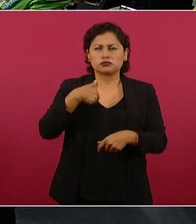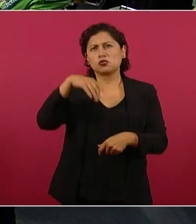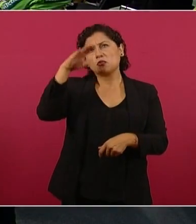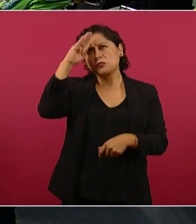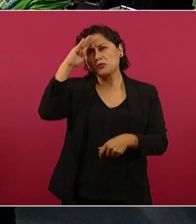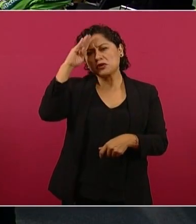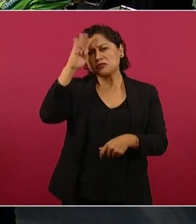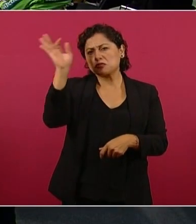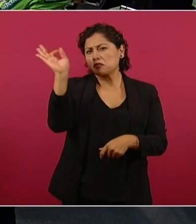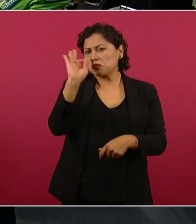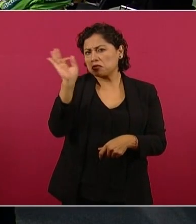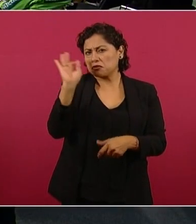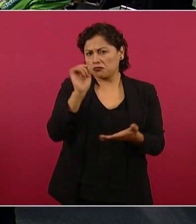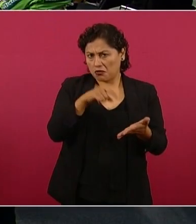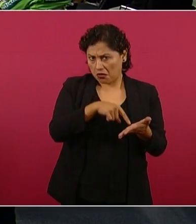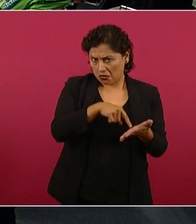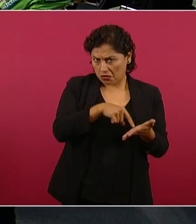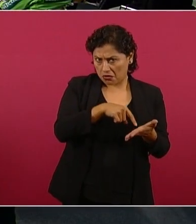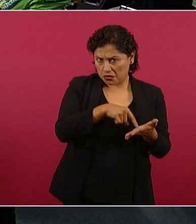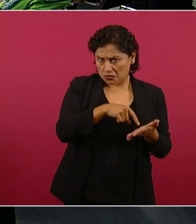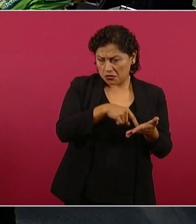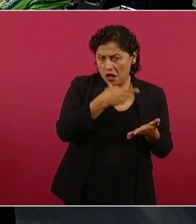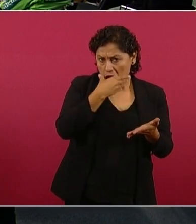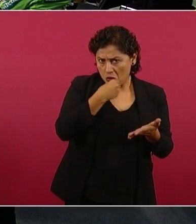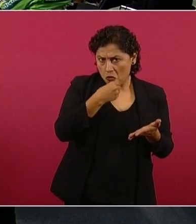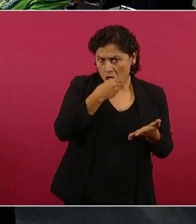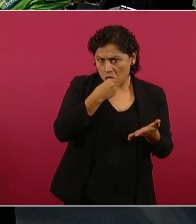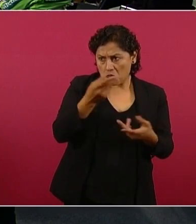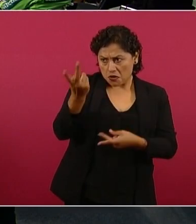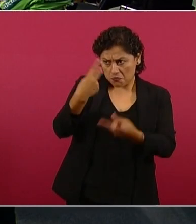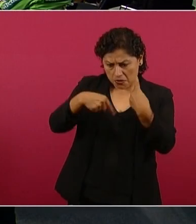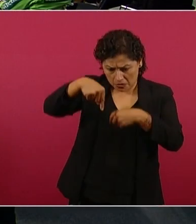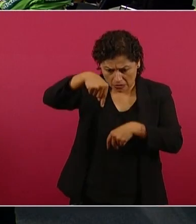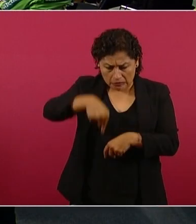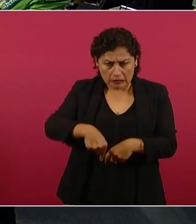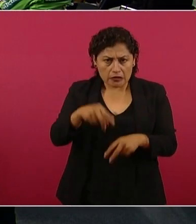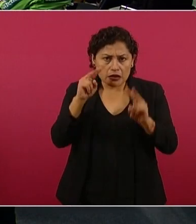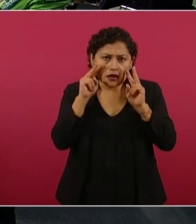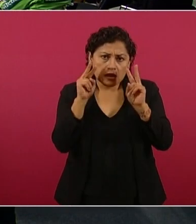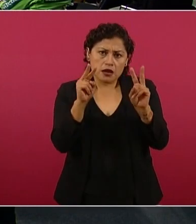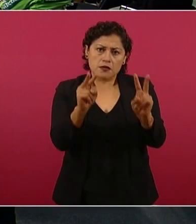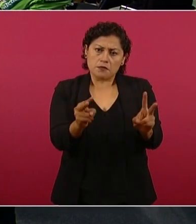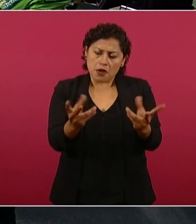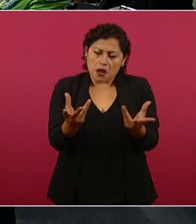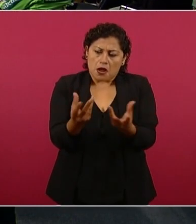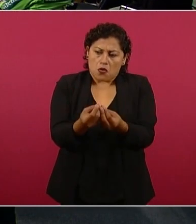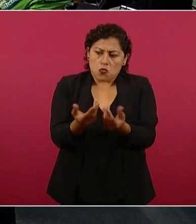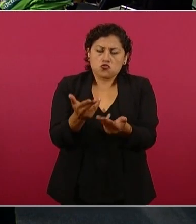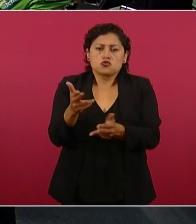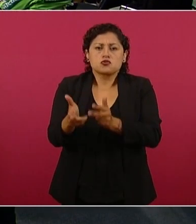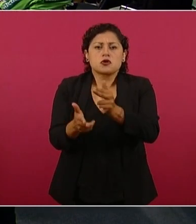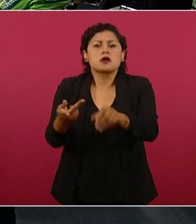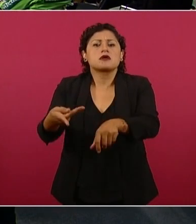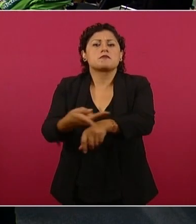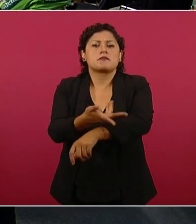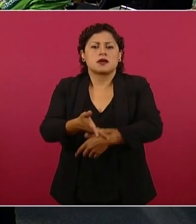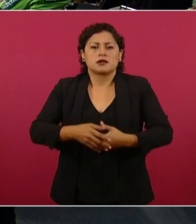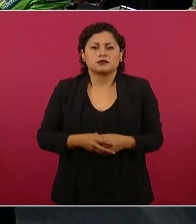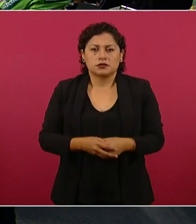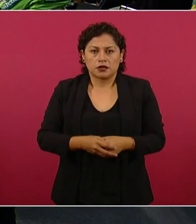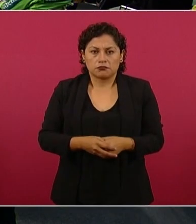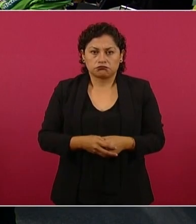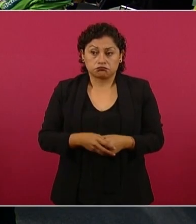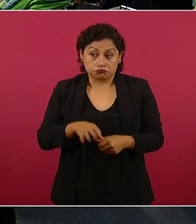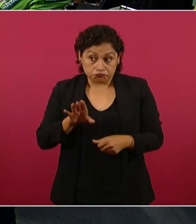aquí y viera todo lo que se está haciendo, lo que están haciendo con el Tren Maya, y explicarle a